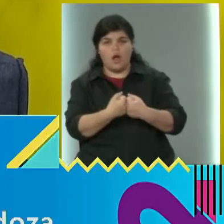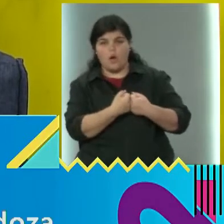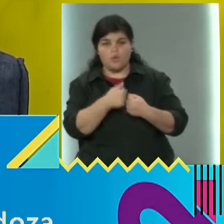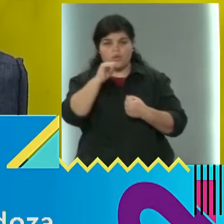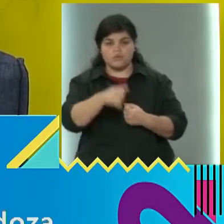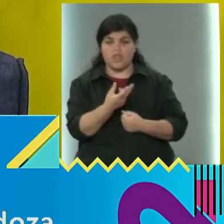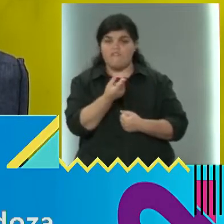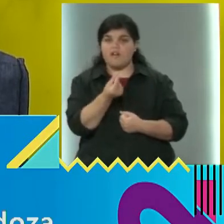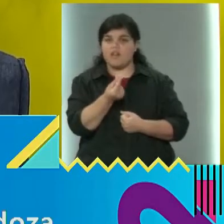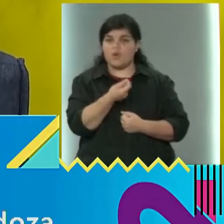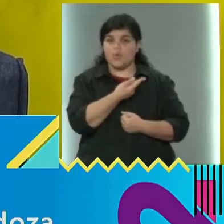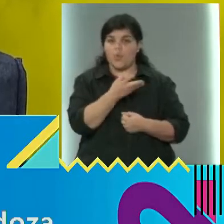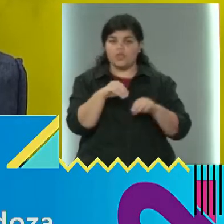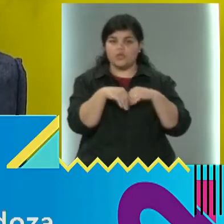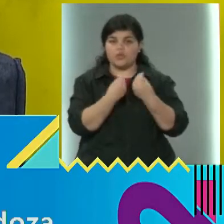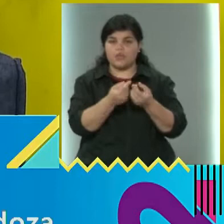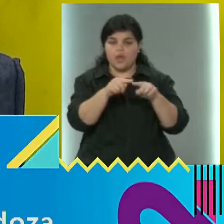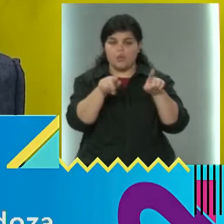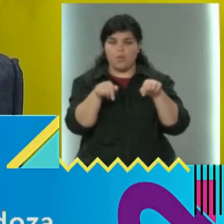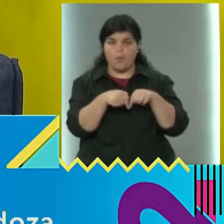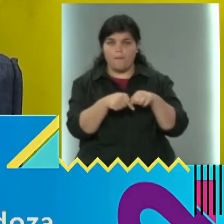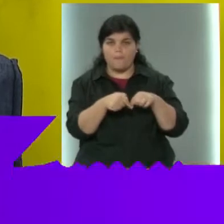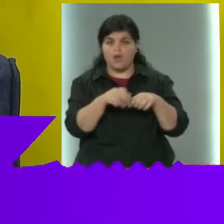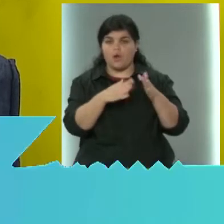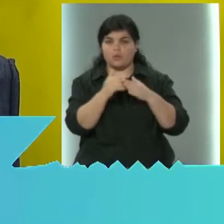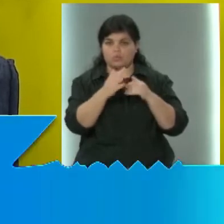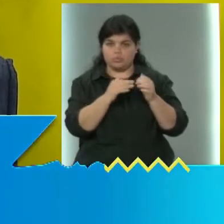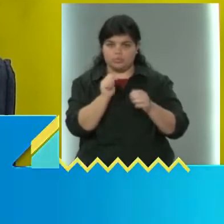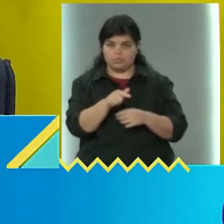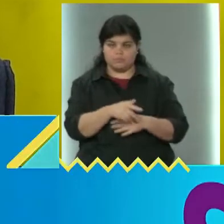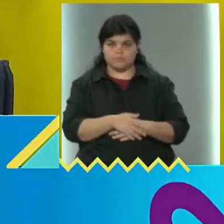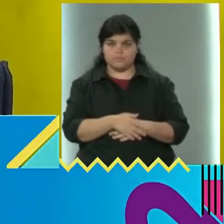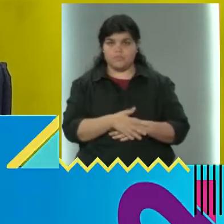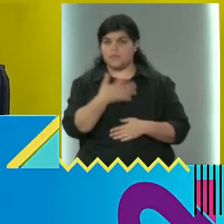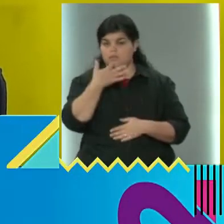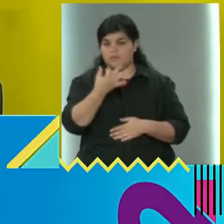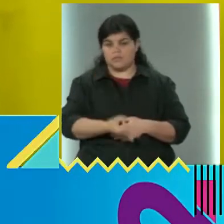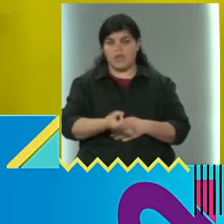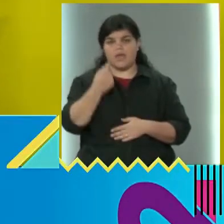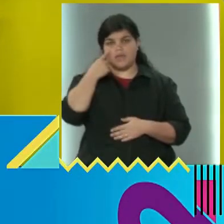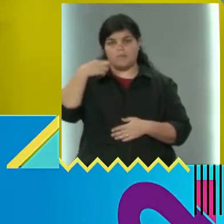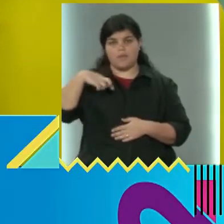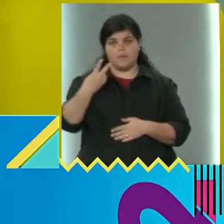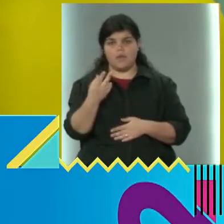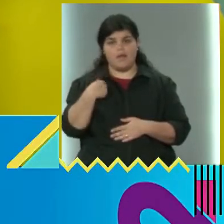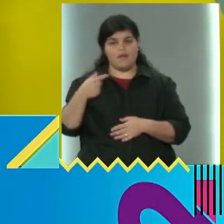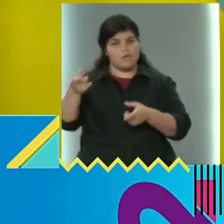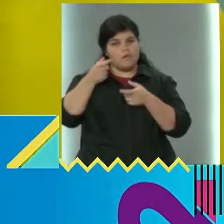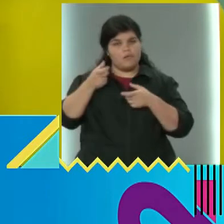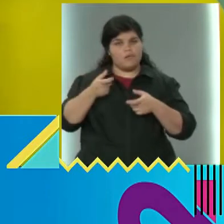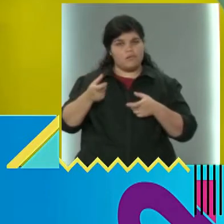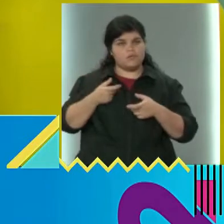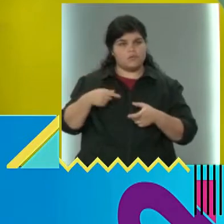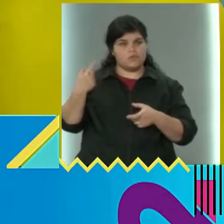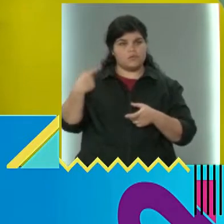valores del final del metro cuadrado de construcción. Lógicamente que el IPB es el órgano que nos controla y que nos digita